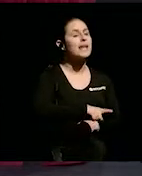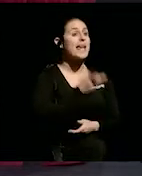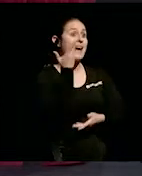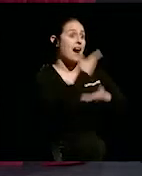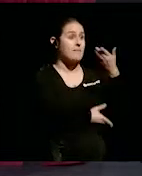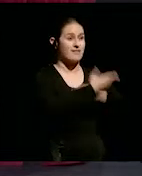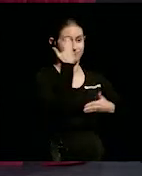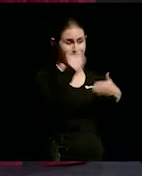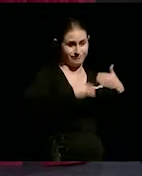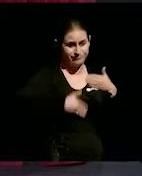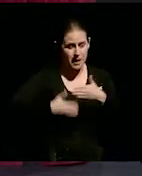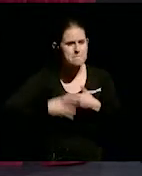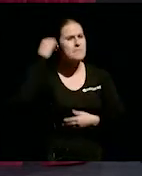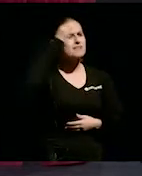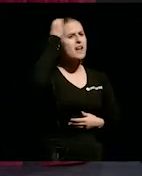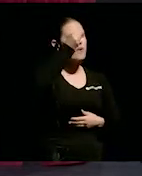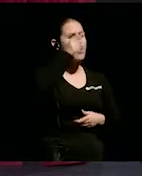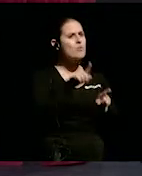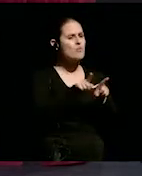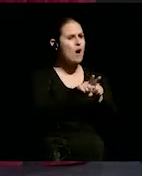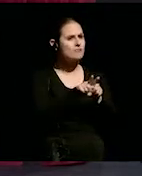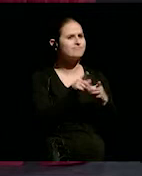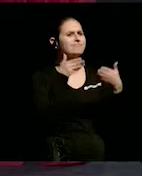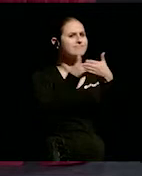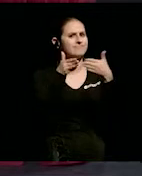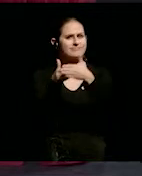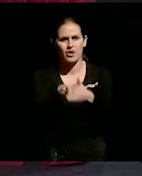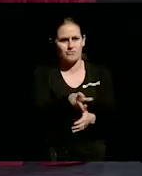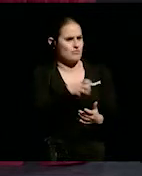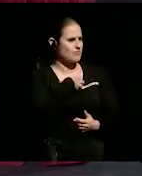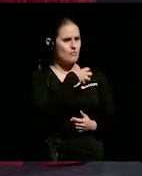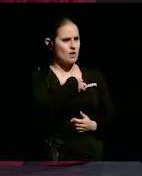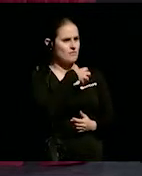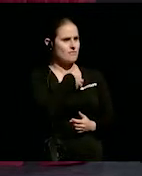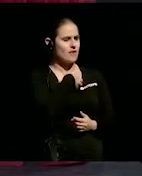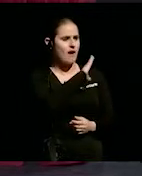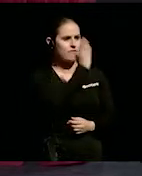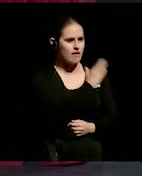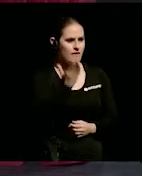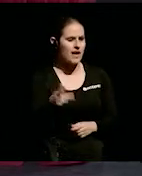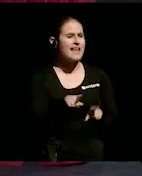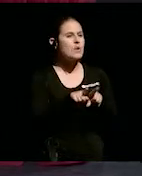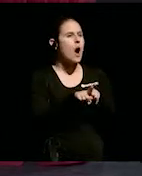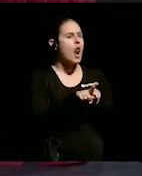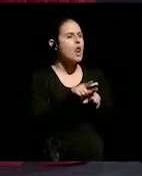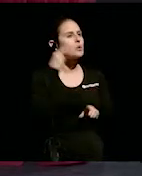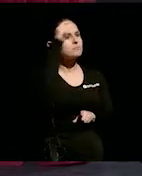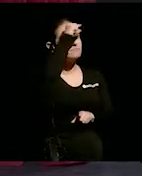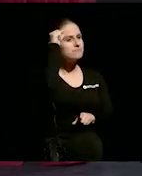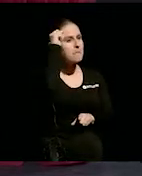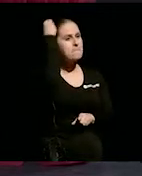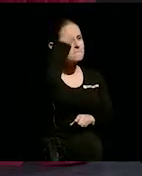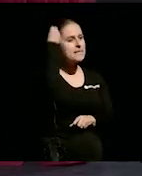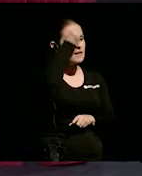incapacidades se ven como una amenaza, se nos ve como una amenaza. Se nos ha vendido el mito de la escasez y que